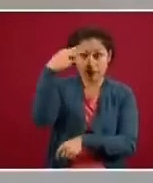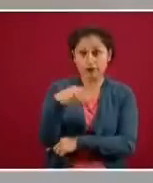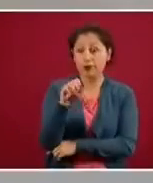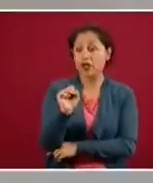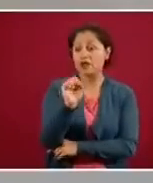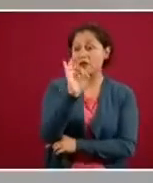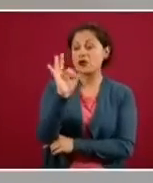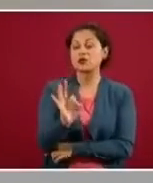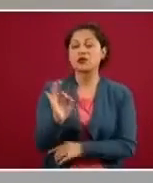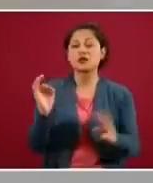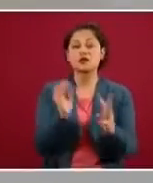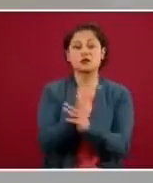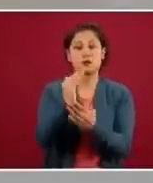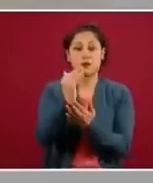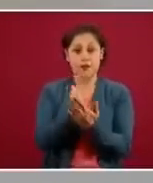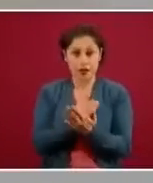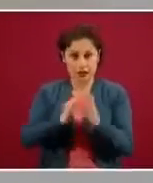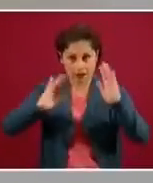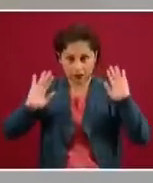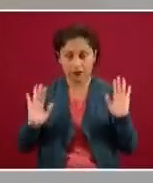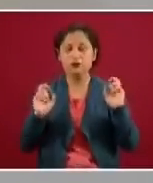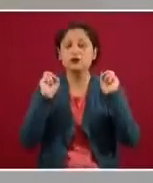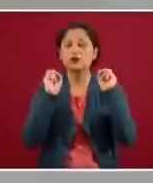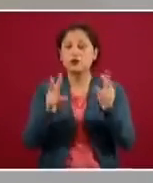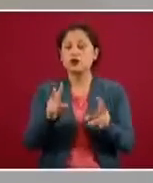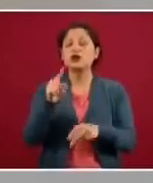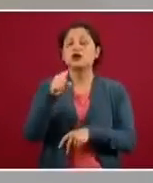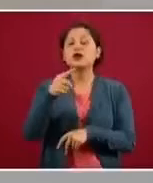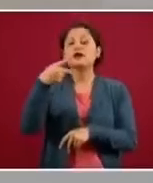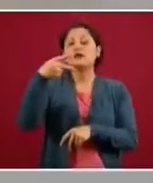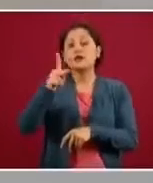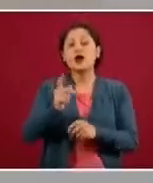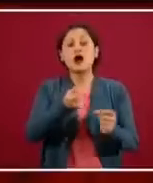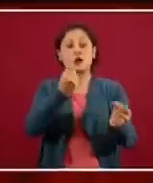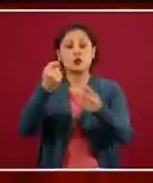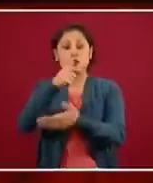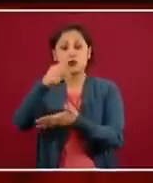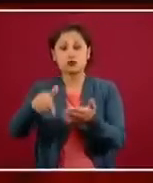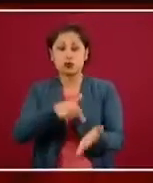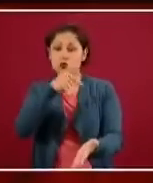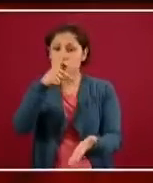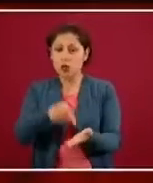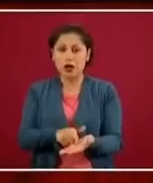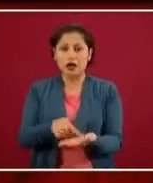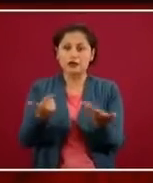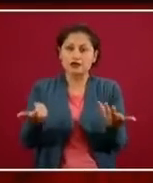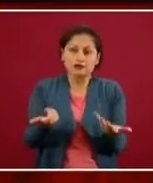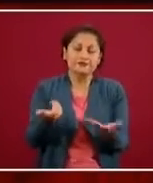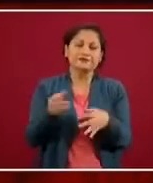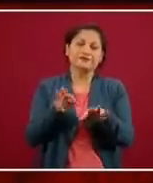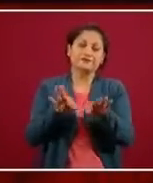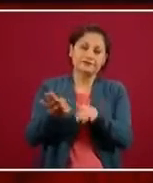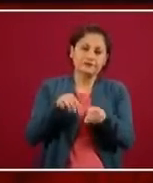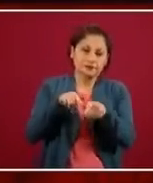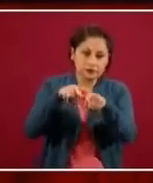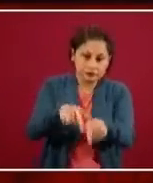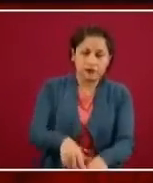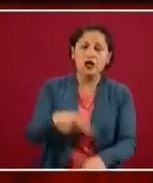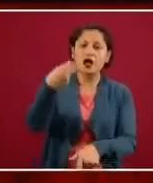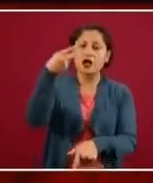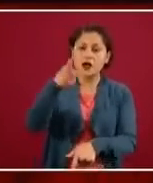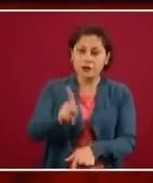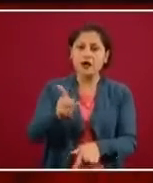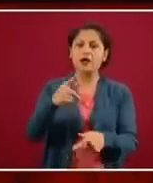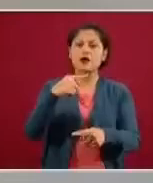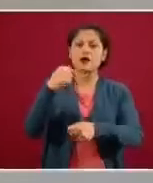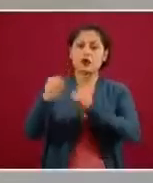mecanismo de monitoreo, pero sí se pueden poner en práctica el cierre de espacios públicos, el cierre de centros comerciales, el